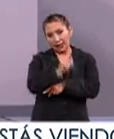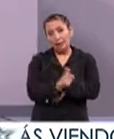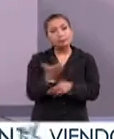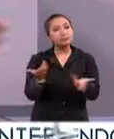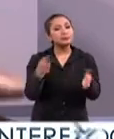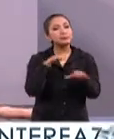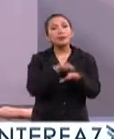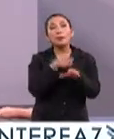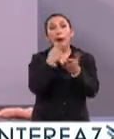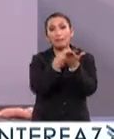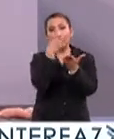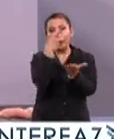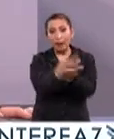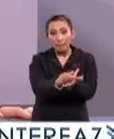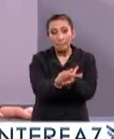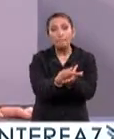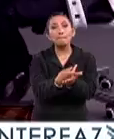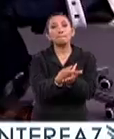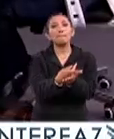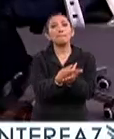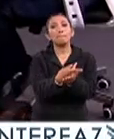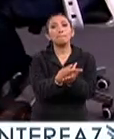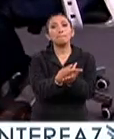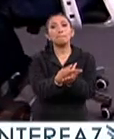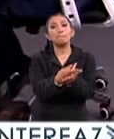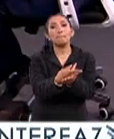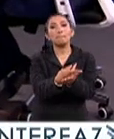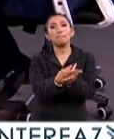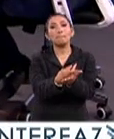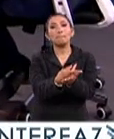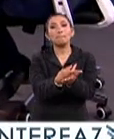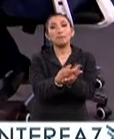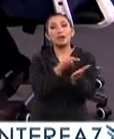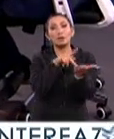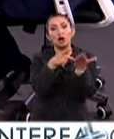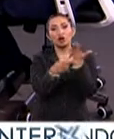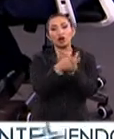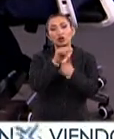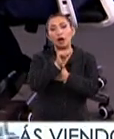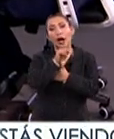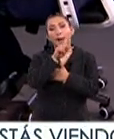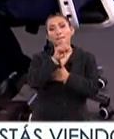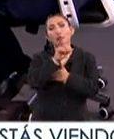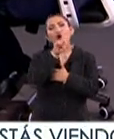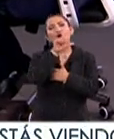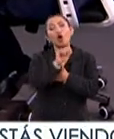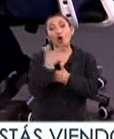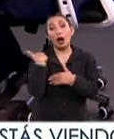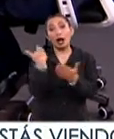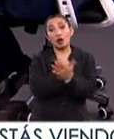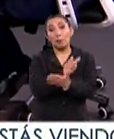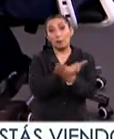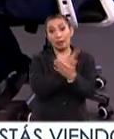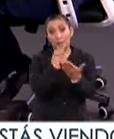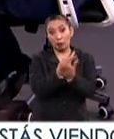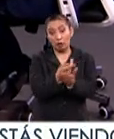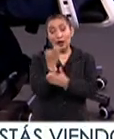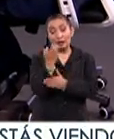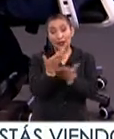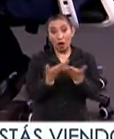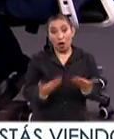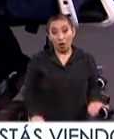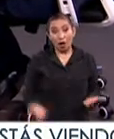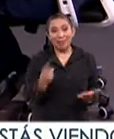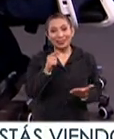supuesto, de este premio, de el proyecto Apolo, que ganó el premio, ¿no? En esta